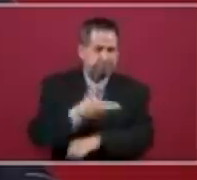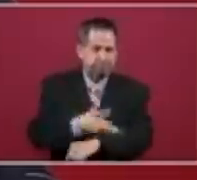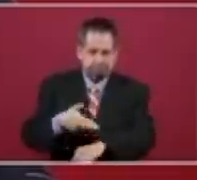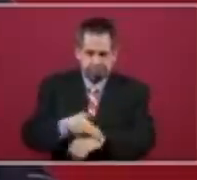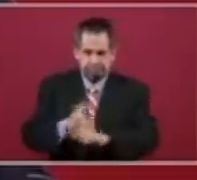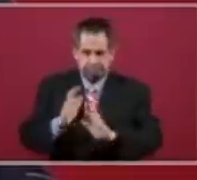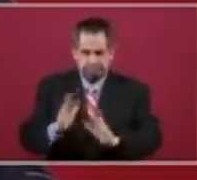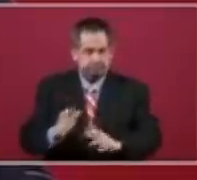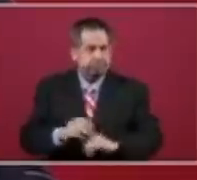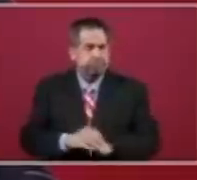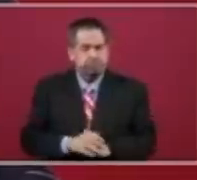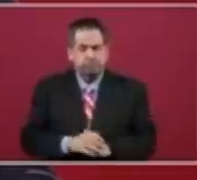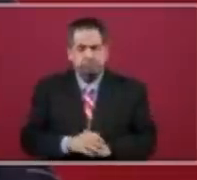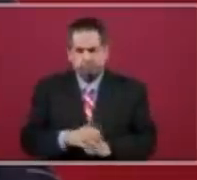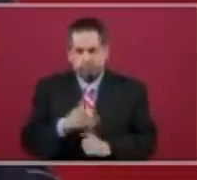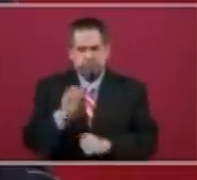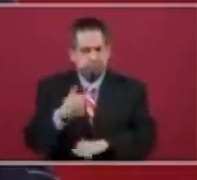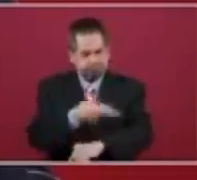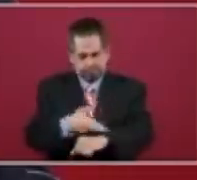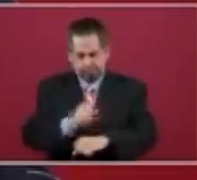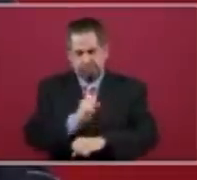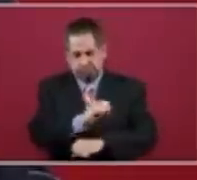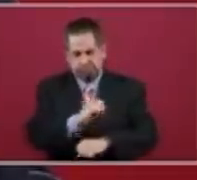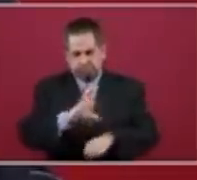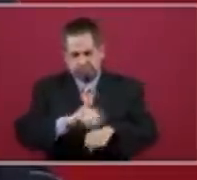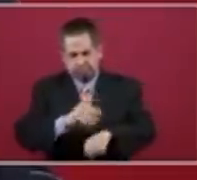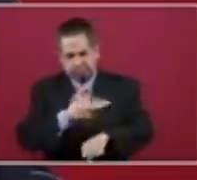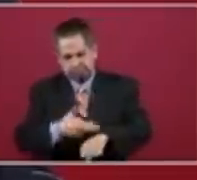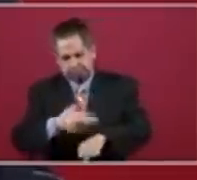de que se procediera.